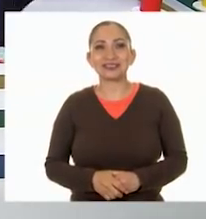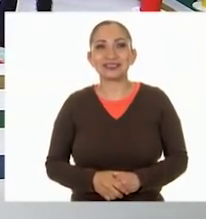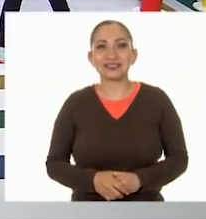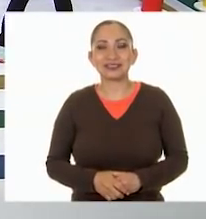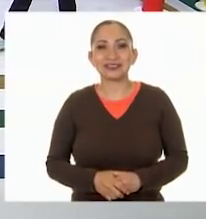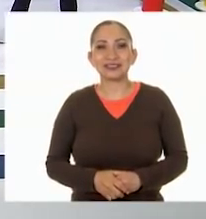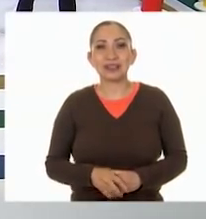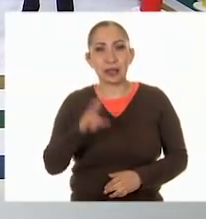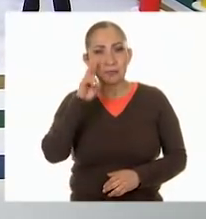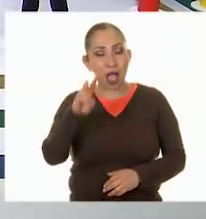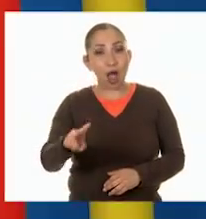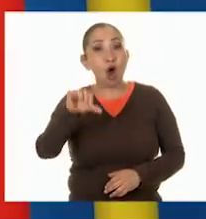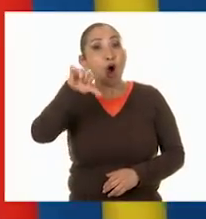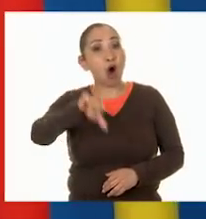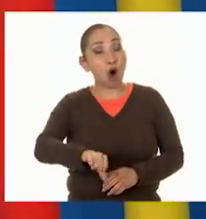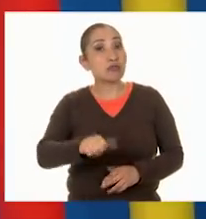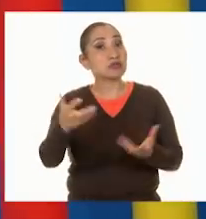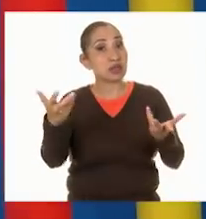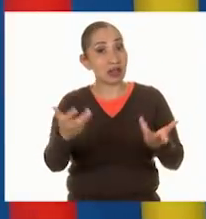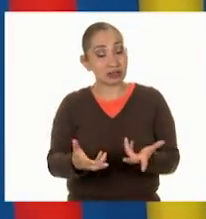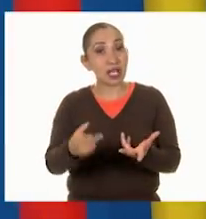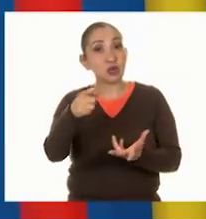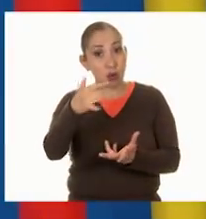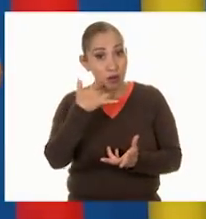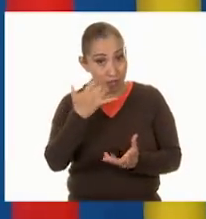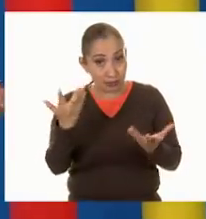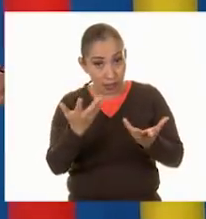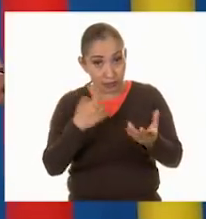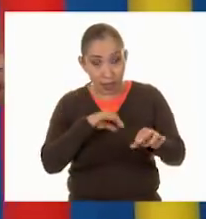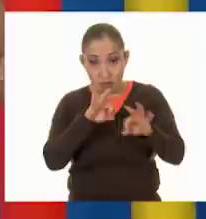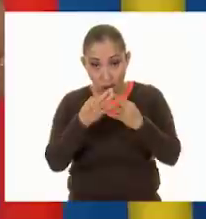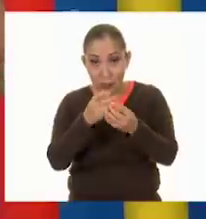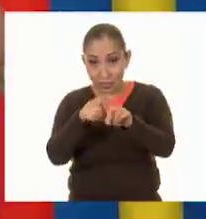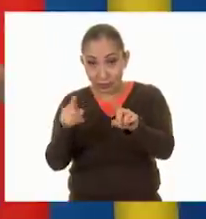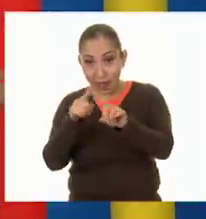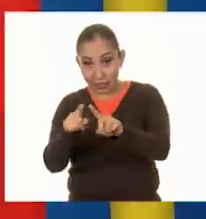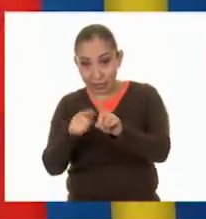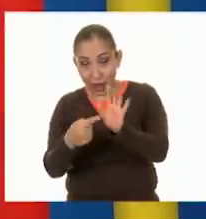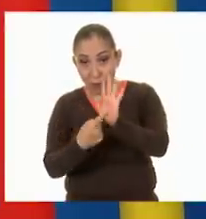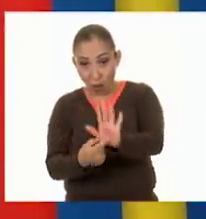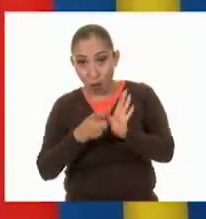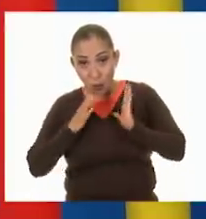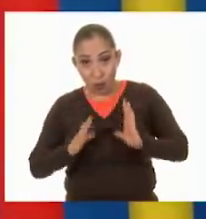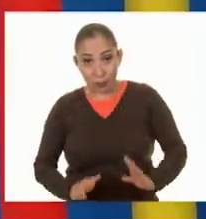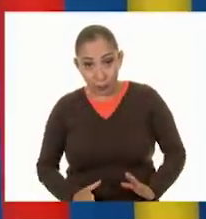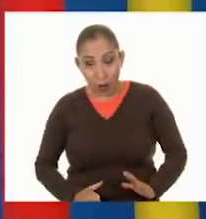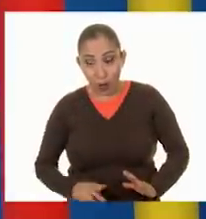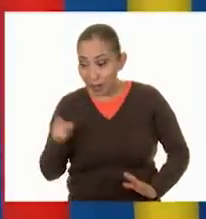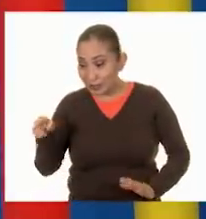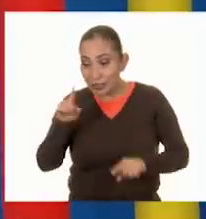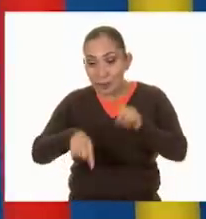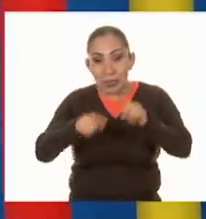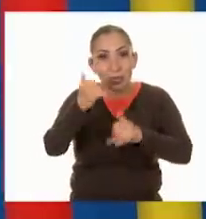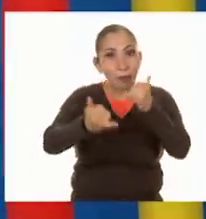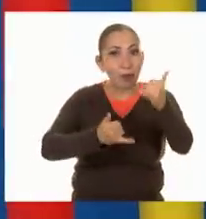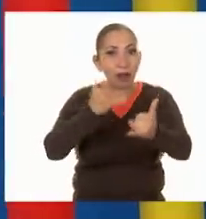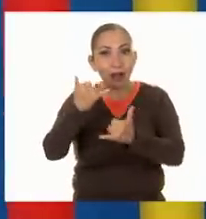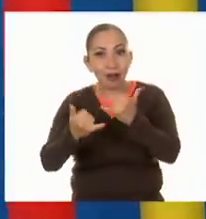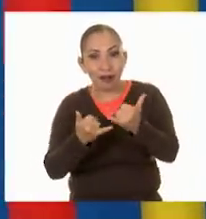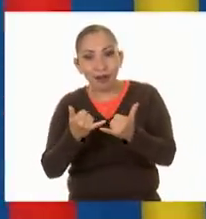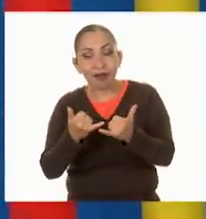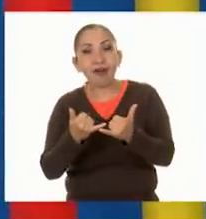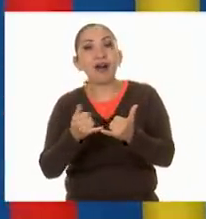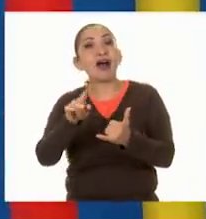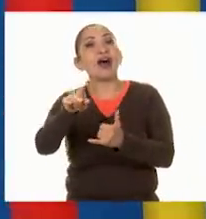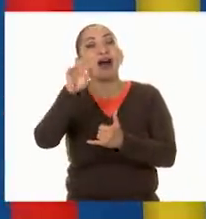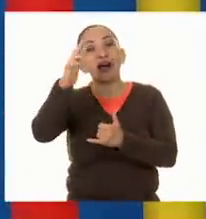¿Te gustaron? Oye, lograste y conseguiste adaptar tus posibilidades expresivas y motrices a las situaciones de juego.